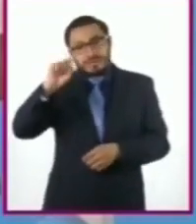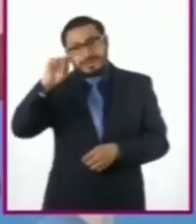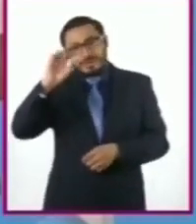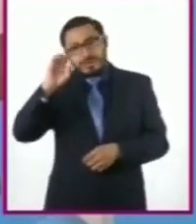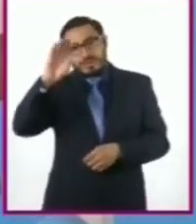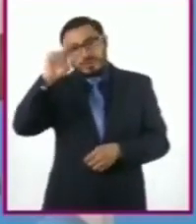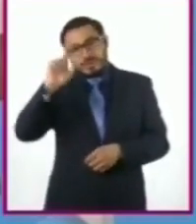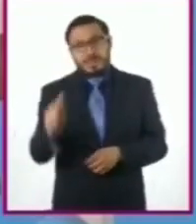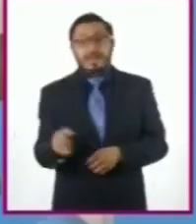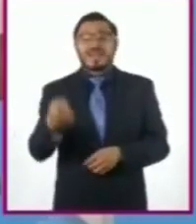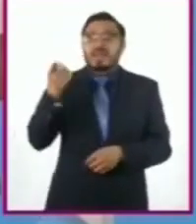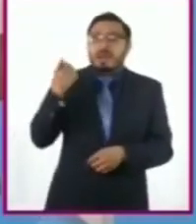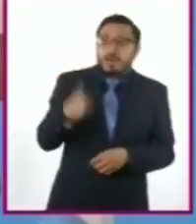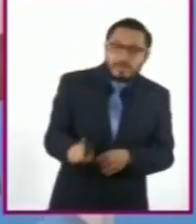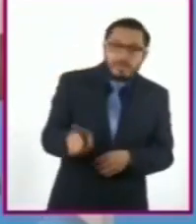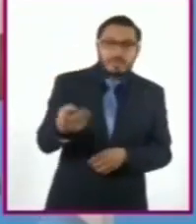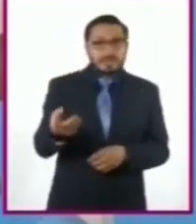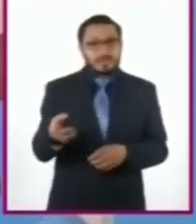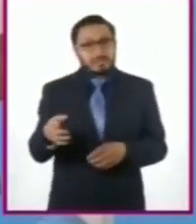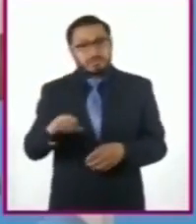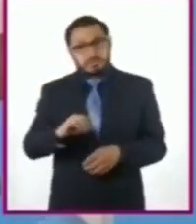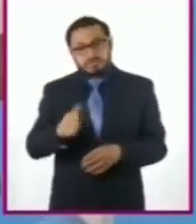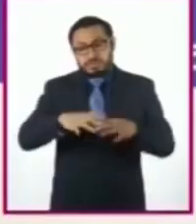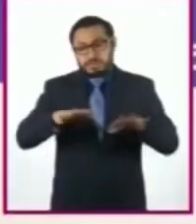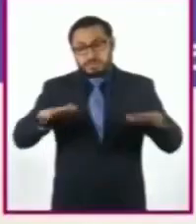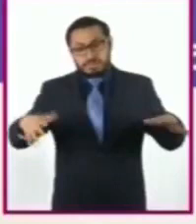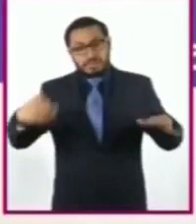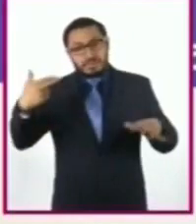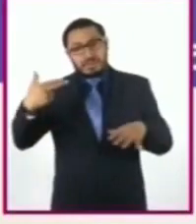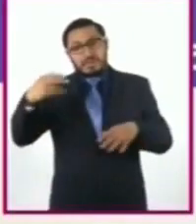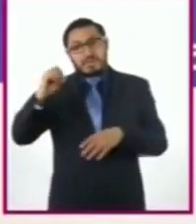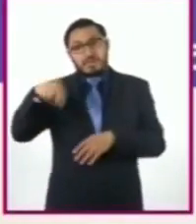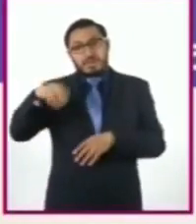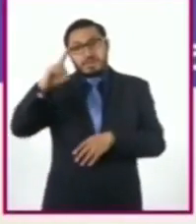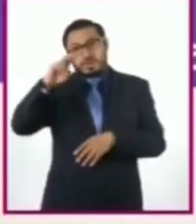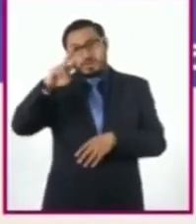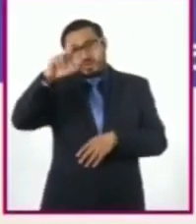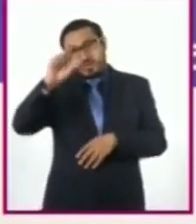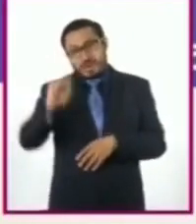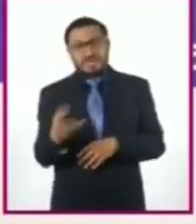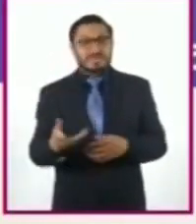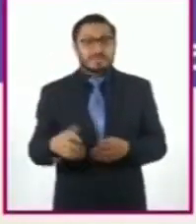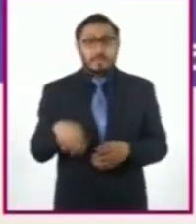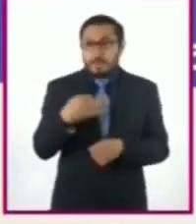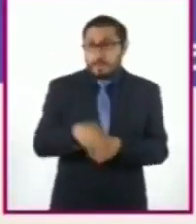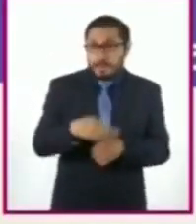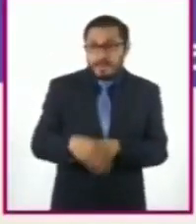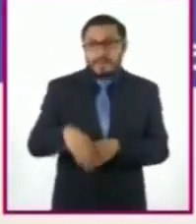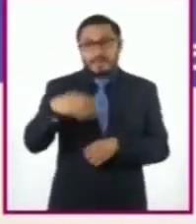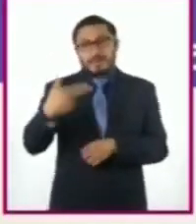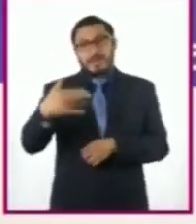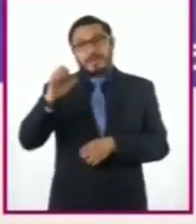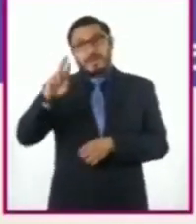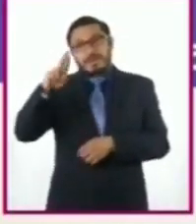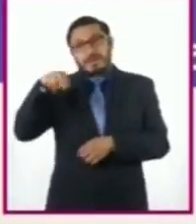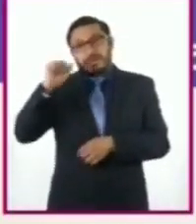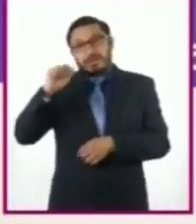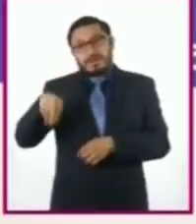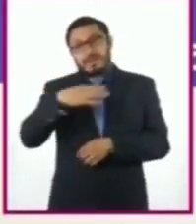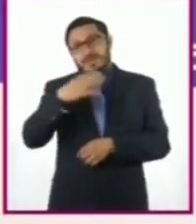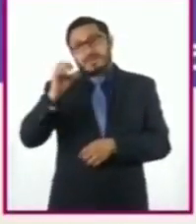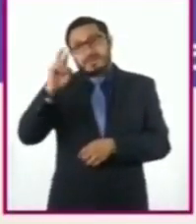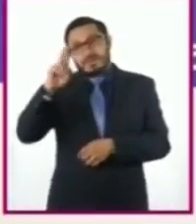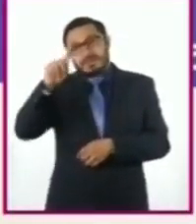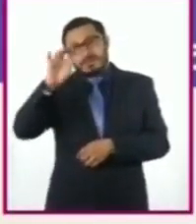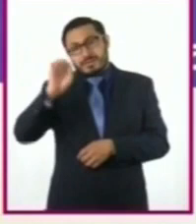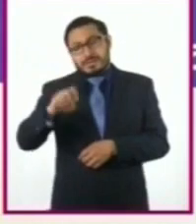de las Ibueras, actual Honduras, mientras que Hernán Cortés partió hacia el sur